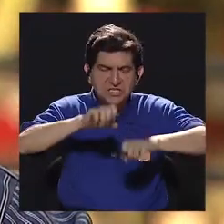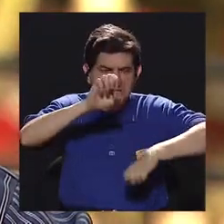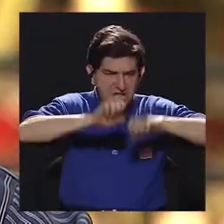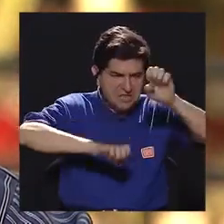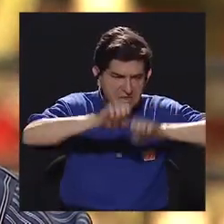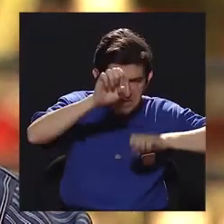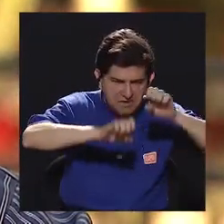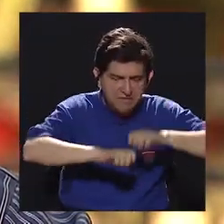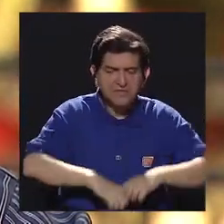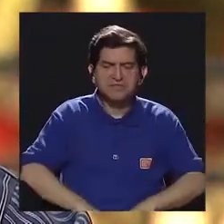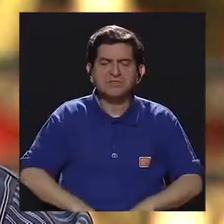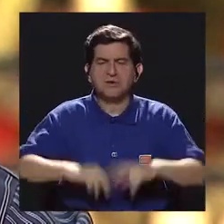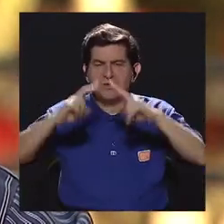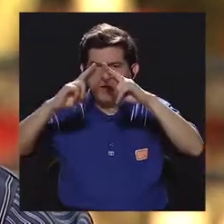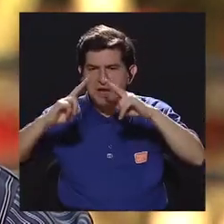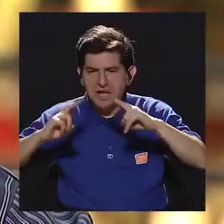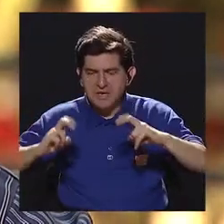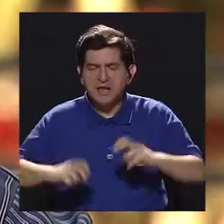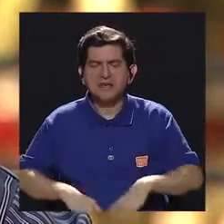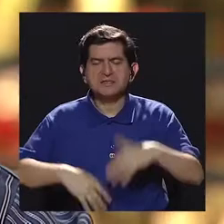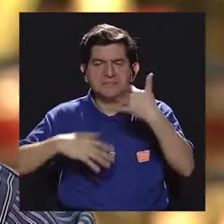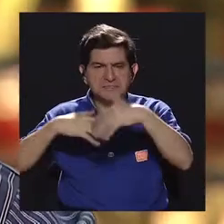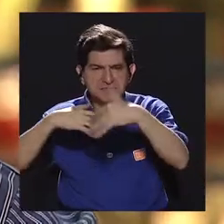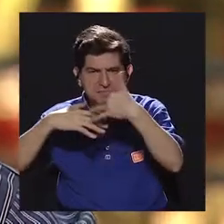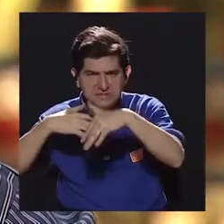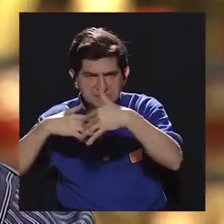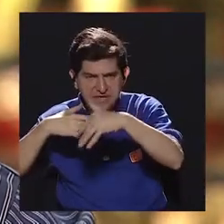solamente de evaluación y exámenes de sangre